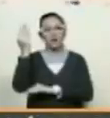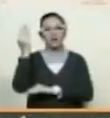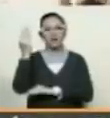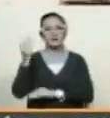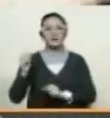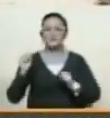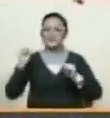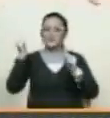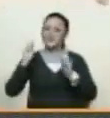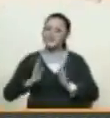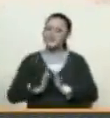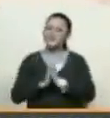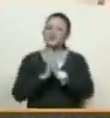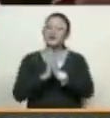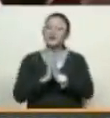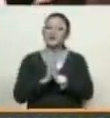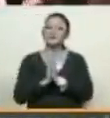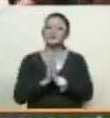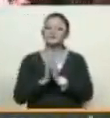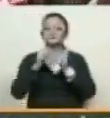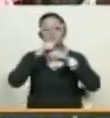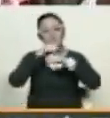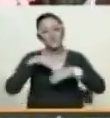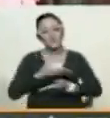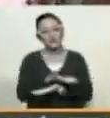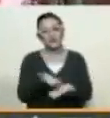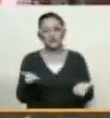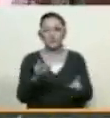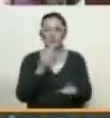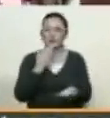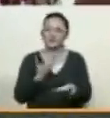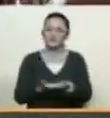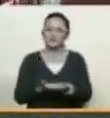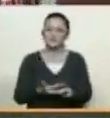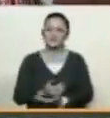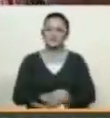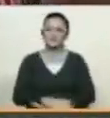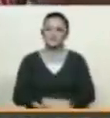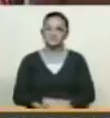Divina Pastora! ¡Y que la Virgen nos bendiga! Muchas gracias.